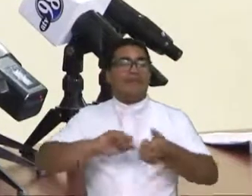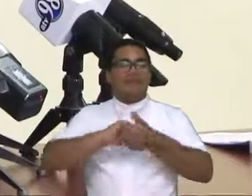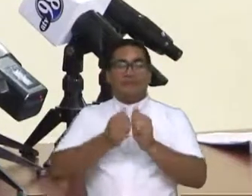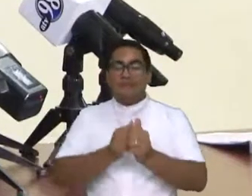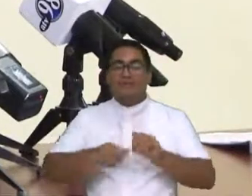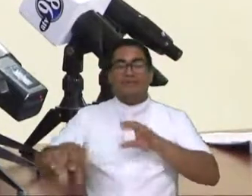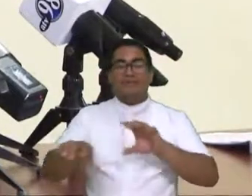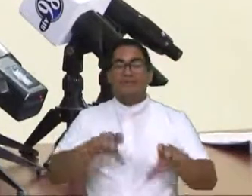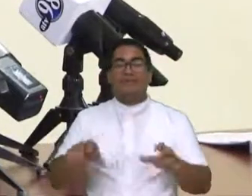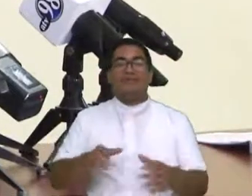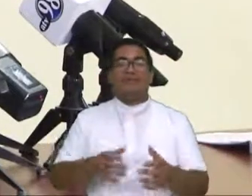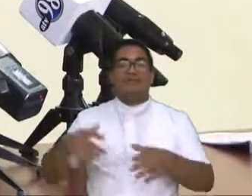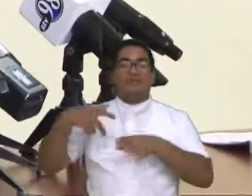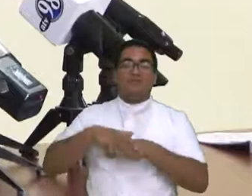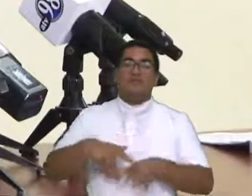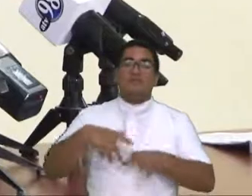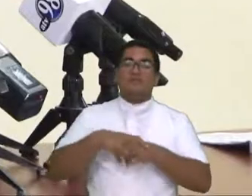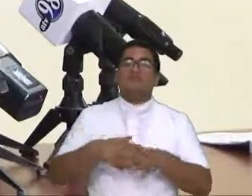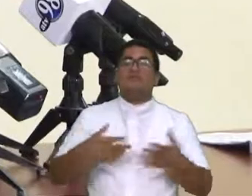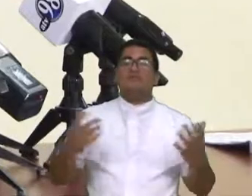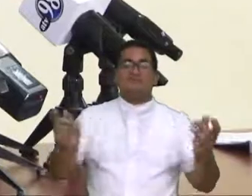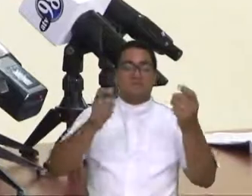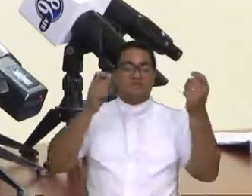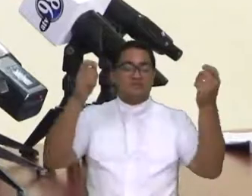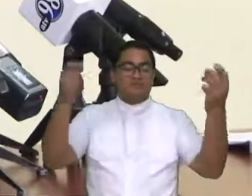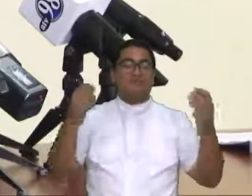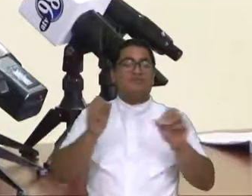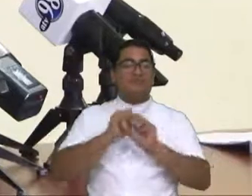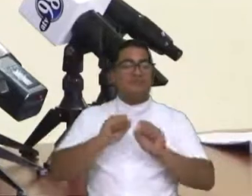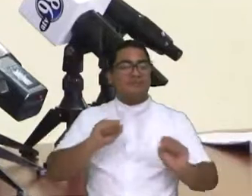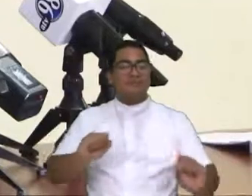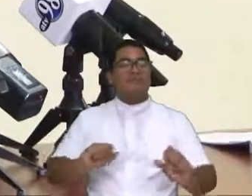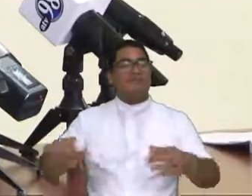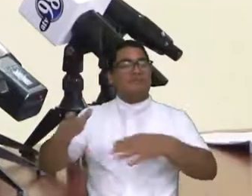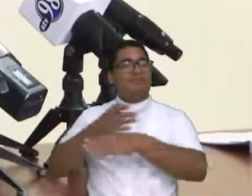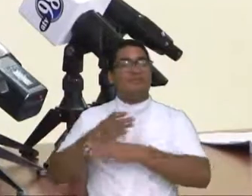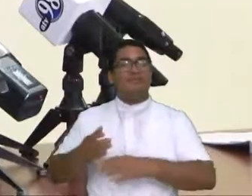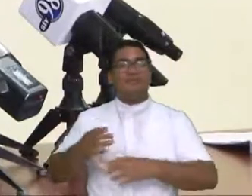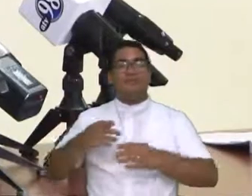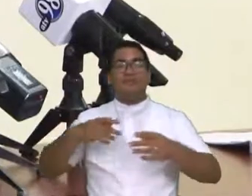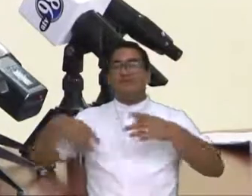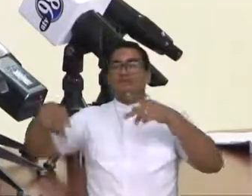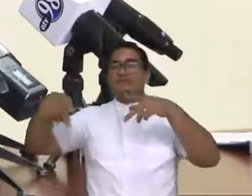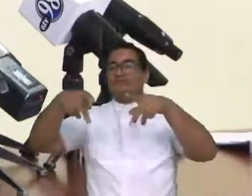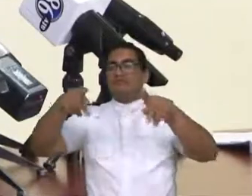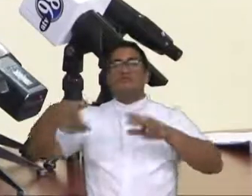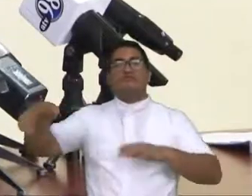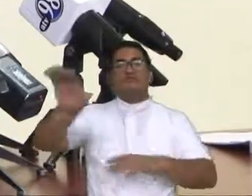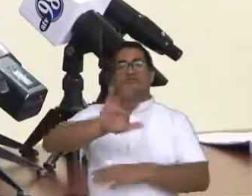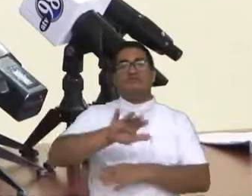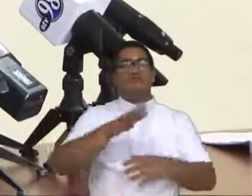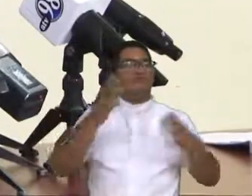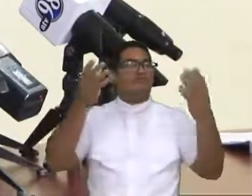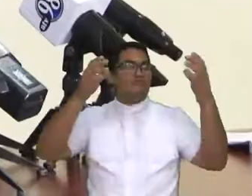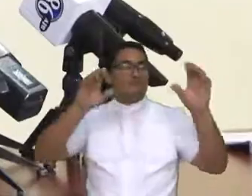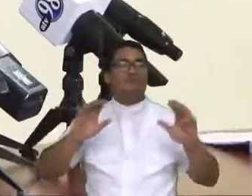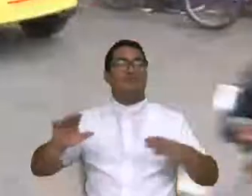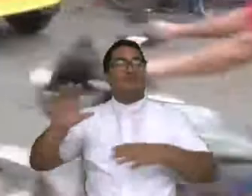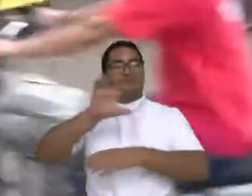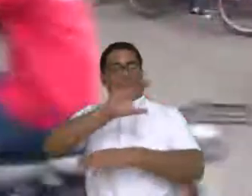deportivas, a hípicas, fiestas patronales y a los destinos turísticos en todo el